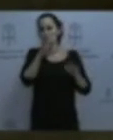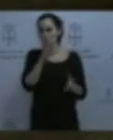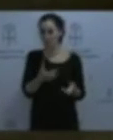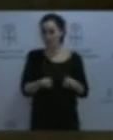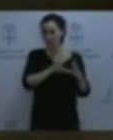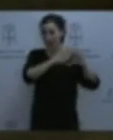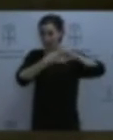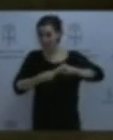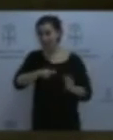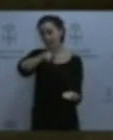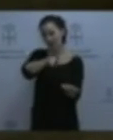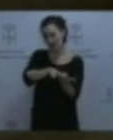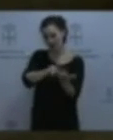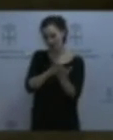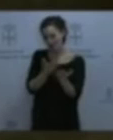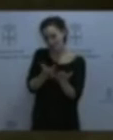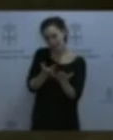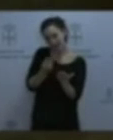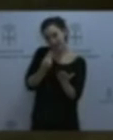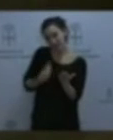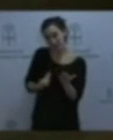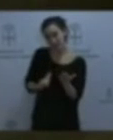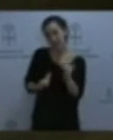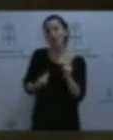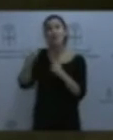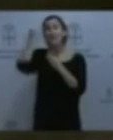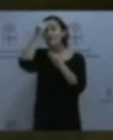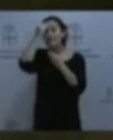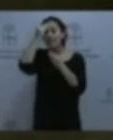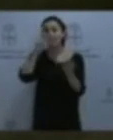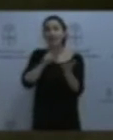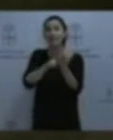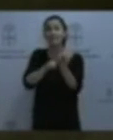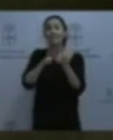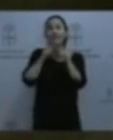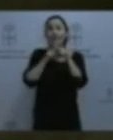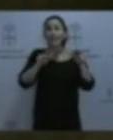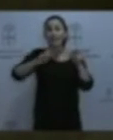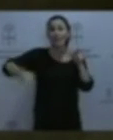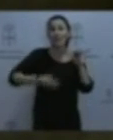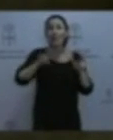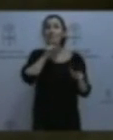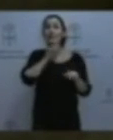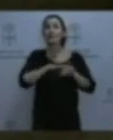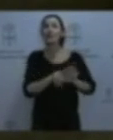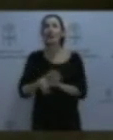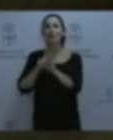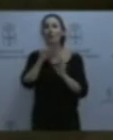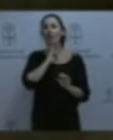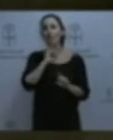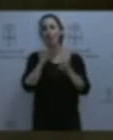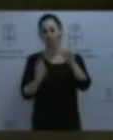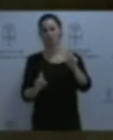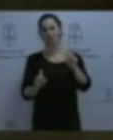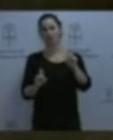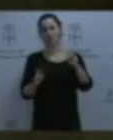aparece en la misma página que usted ha citado. ¿Piensas que la diversidad lingüística es un peligro para la unidad del idioma? No sé